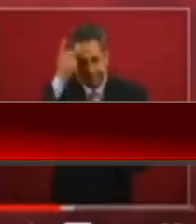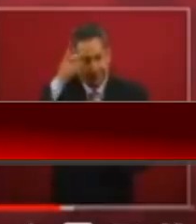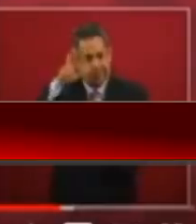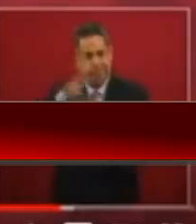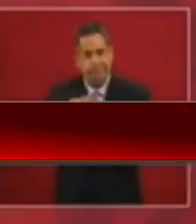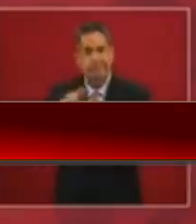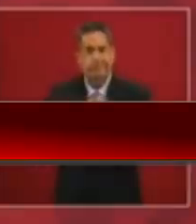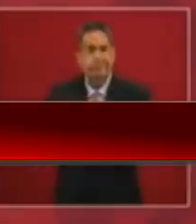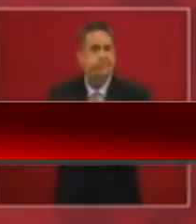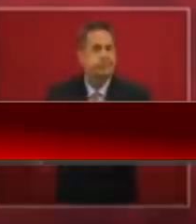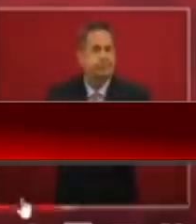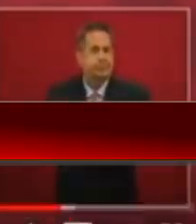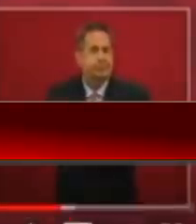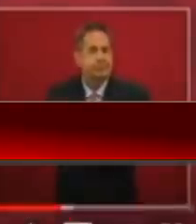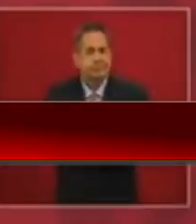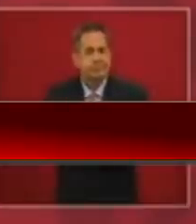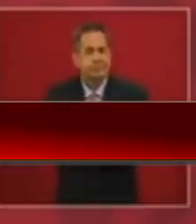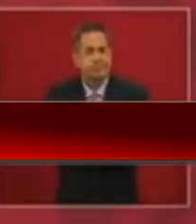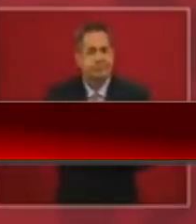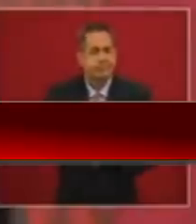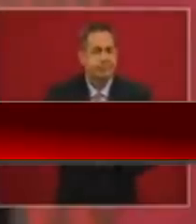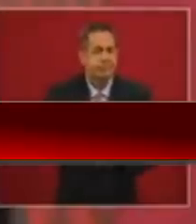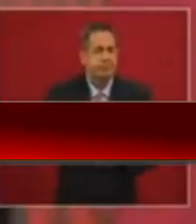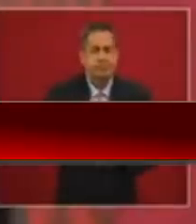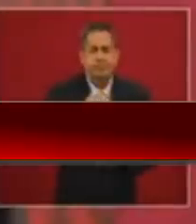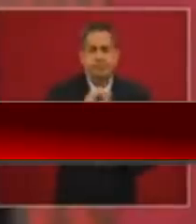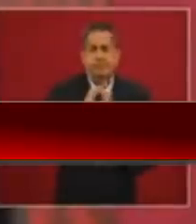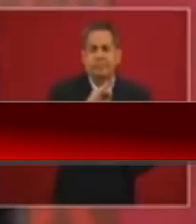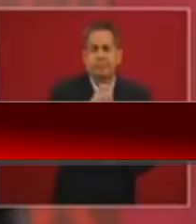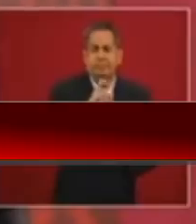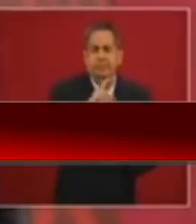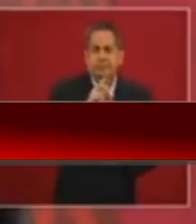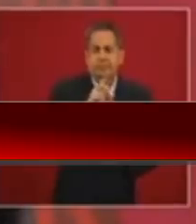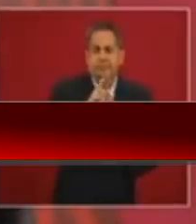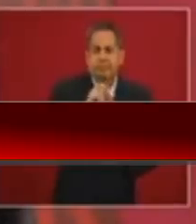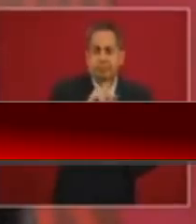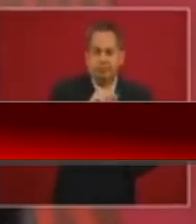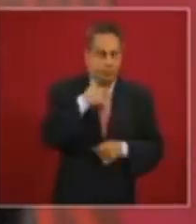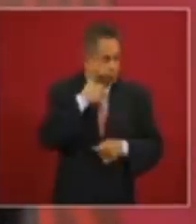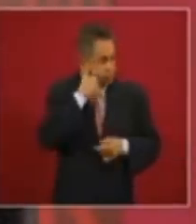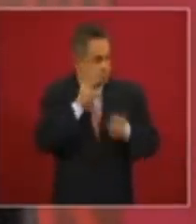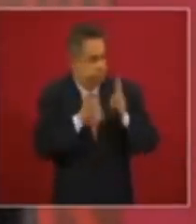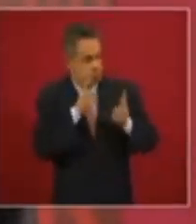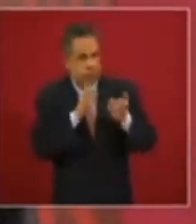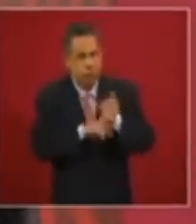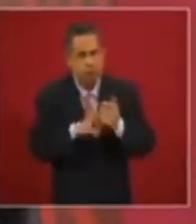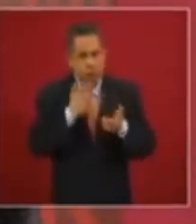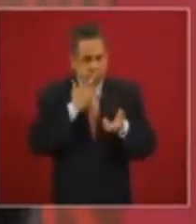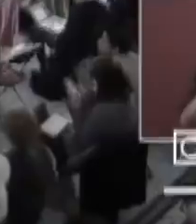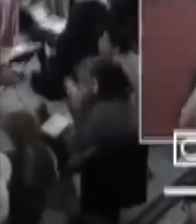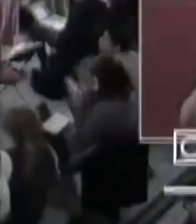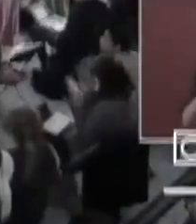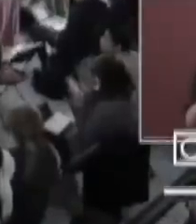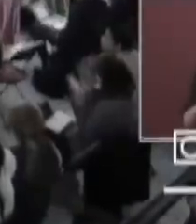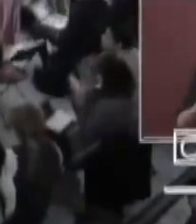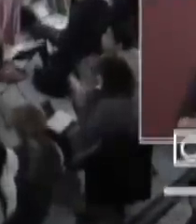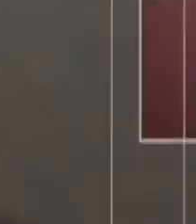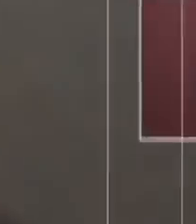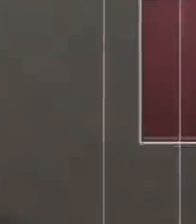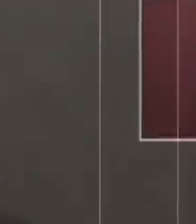Director de Iberdrola, hablé con él en muy buenos términos.